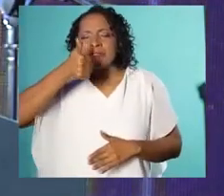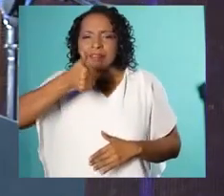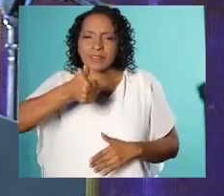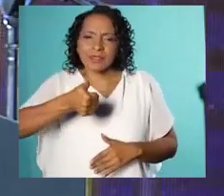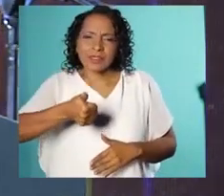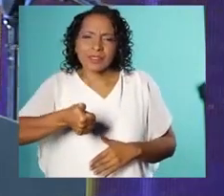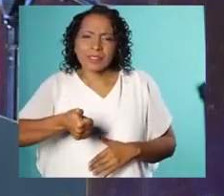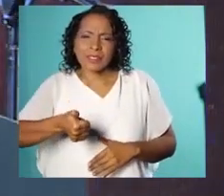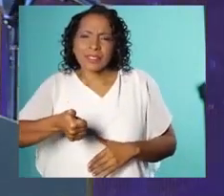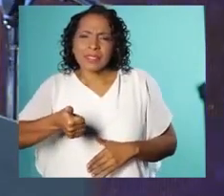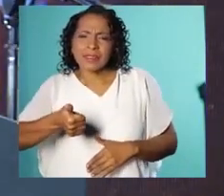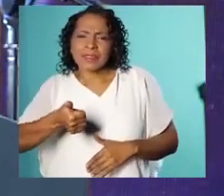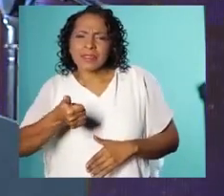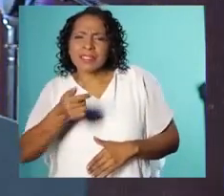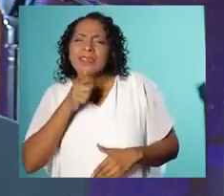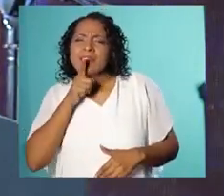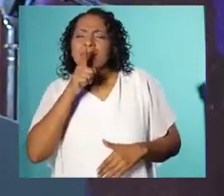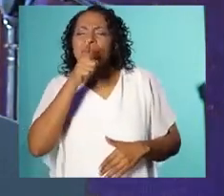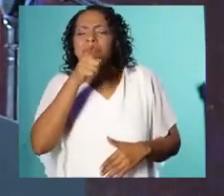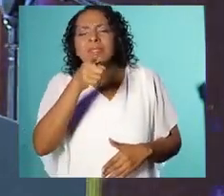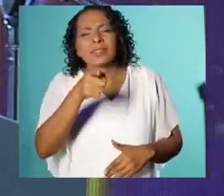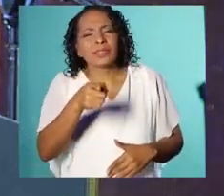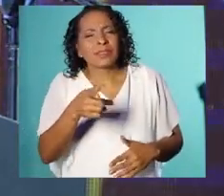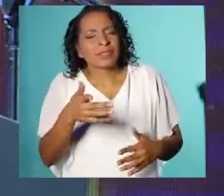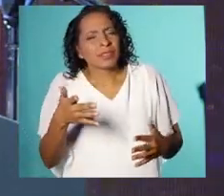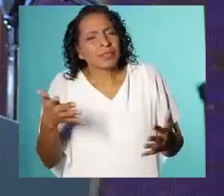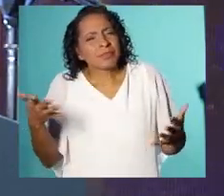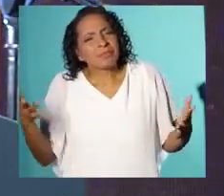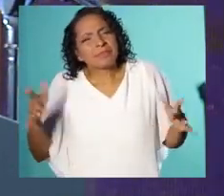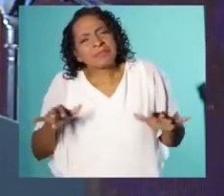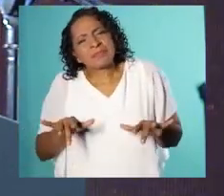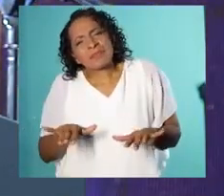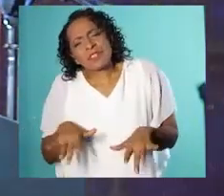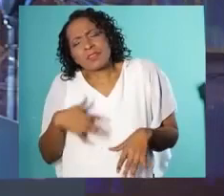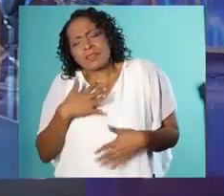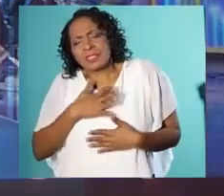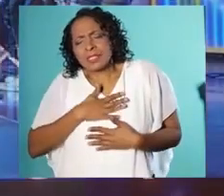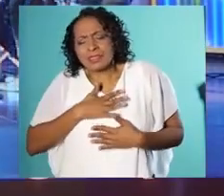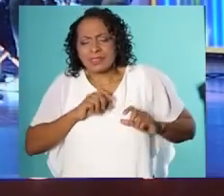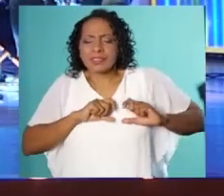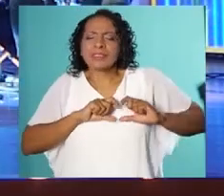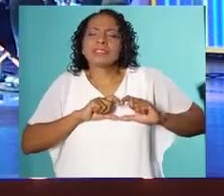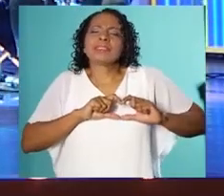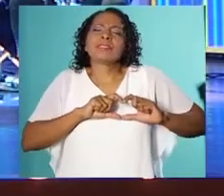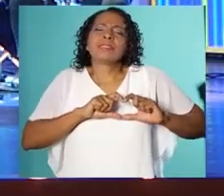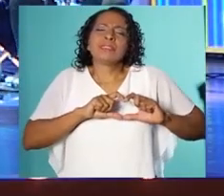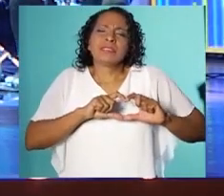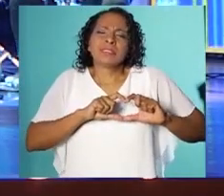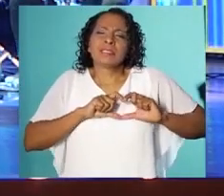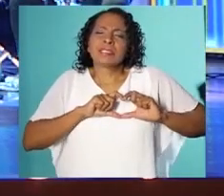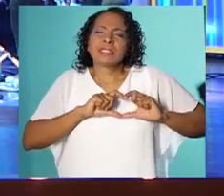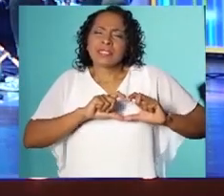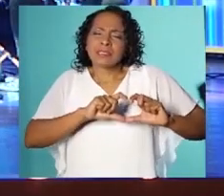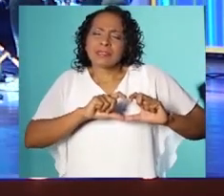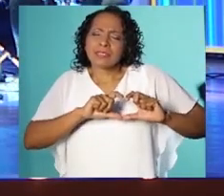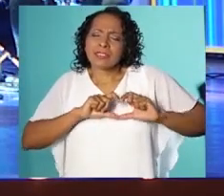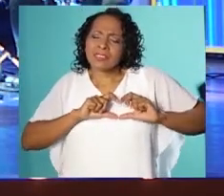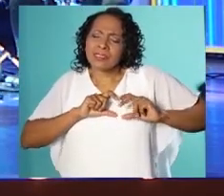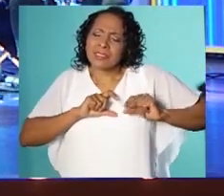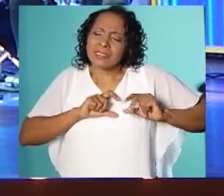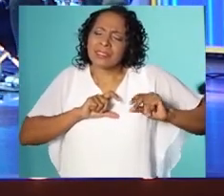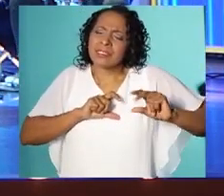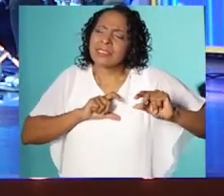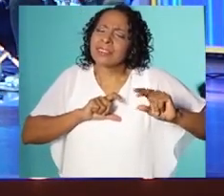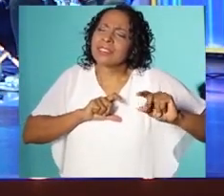mañana se vuelva cierto. Mi corazón va